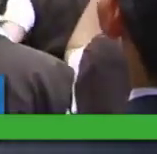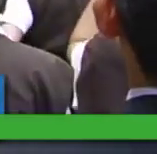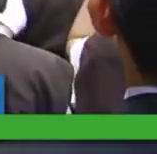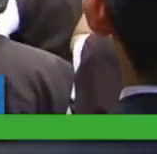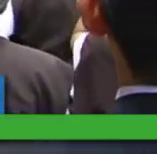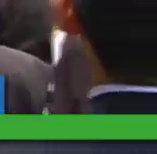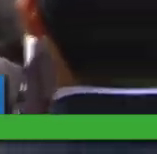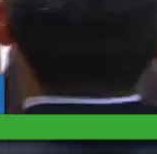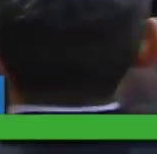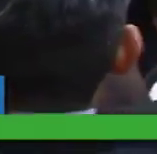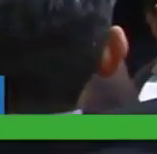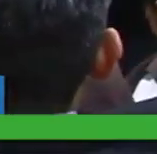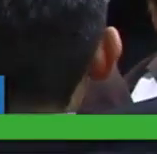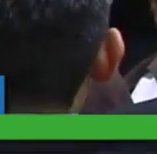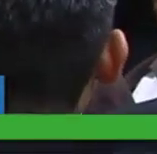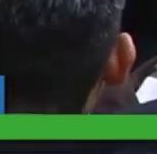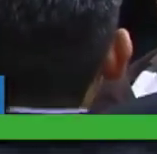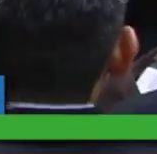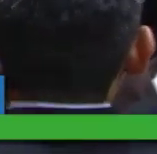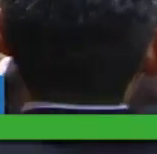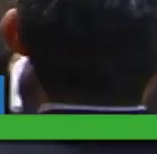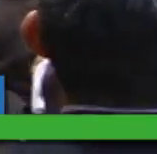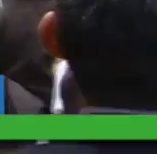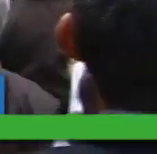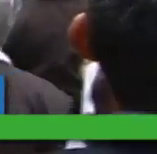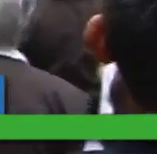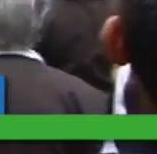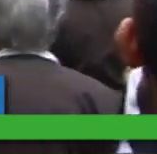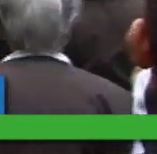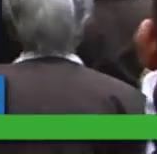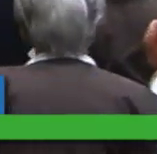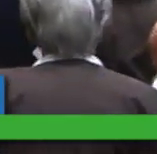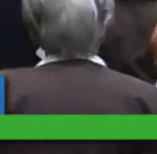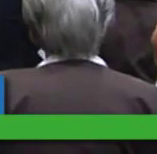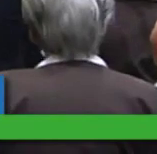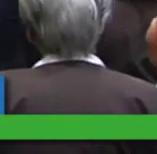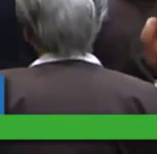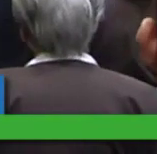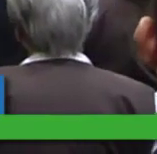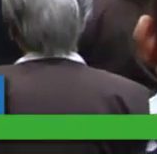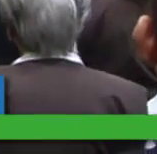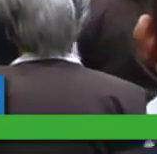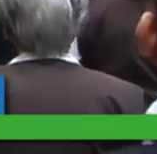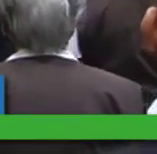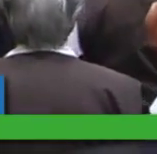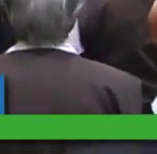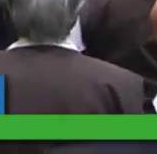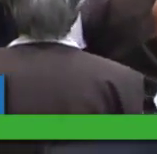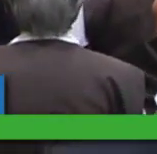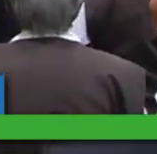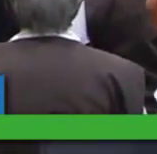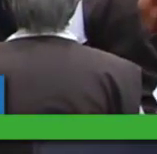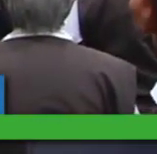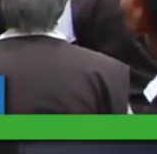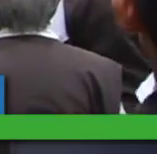Alberto de Belaúnde, el señor Gino Costa Santolaya y los miembros del Consejo de Miraflores.